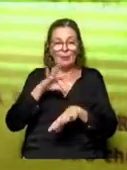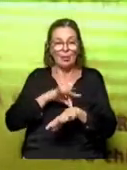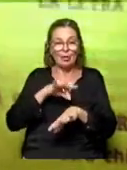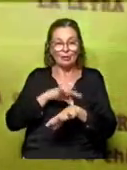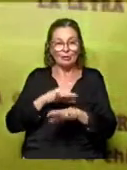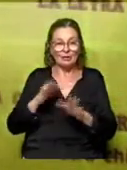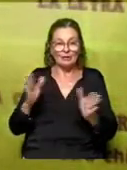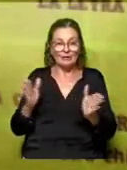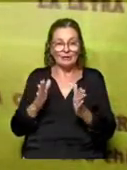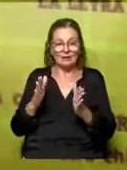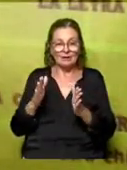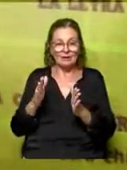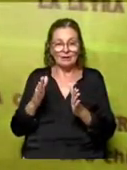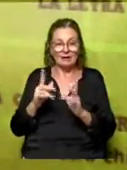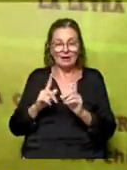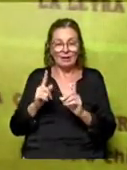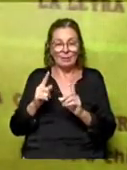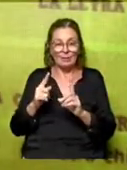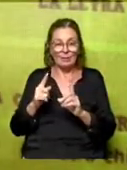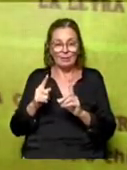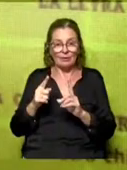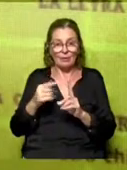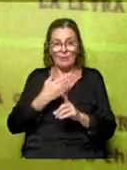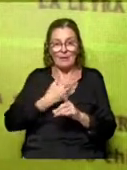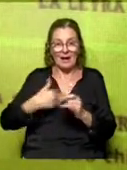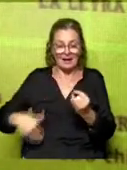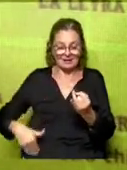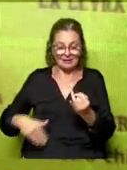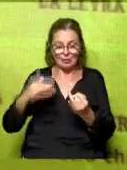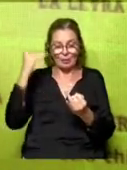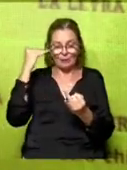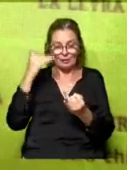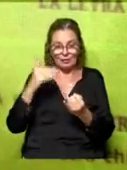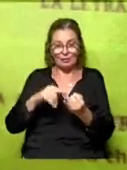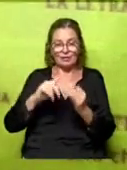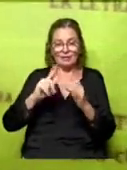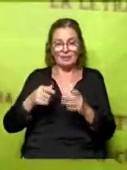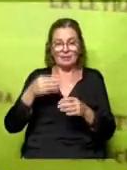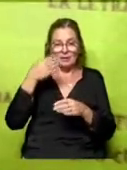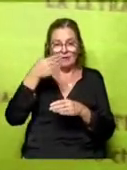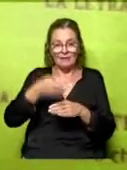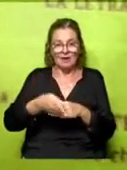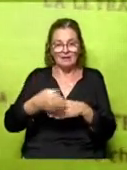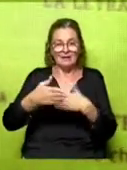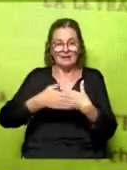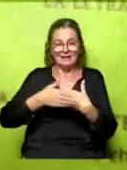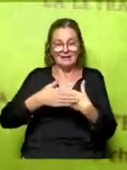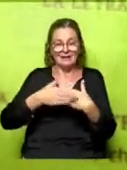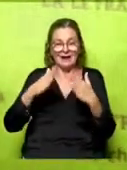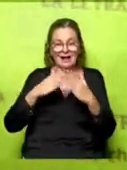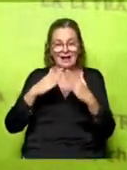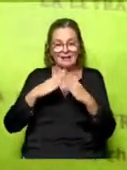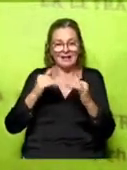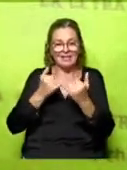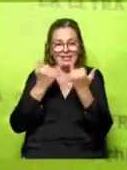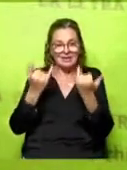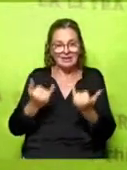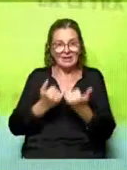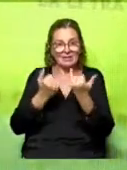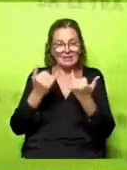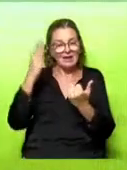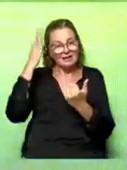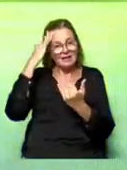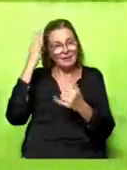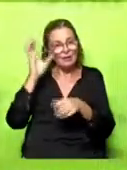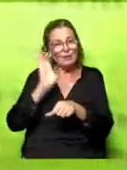tengo tatuado, como así tienen maestros, tienen docentes, que vayan a territorio y todos los días saben lo que es dar una